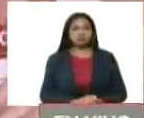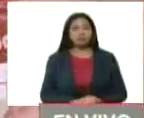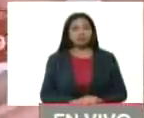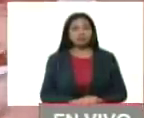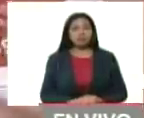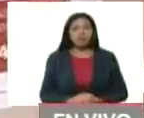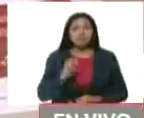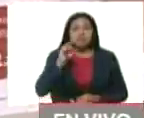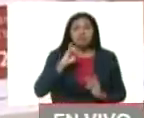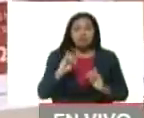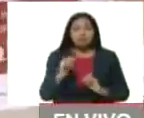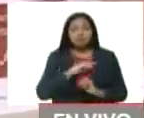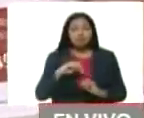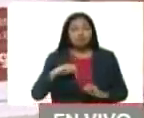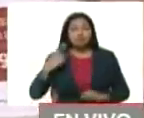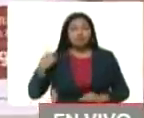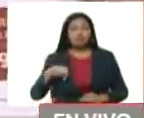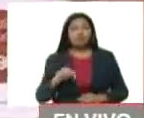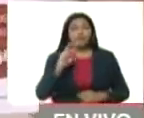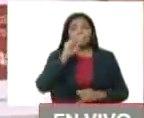hemos tenido